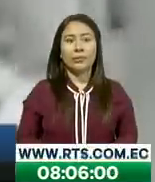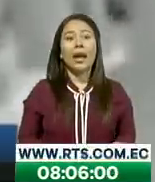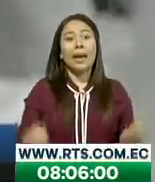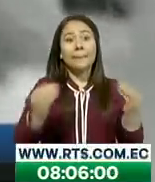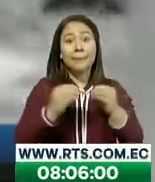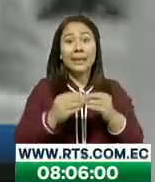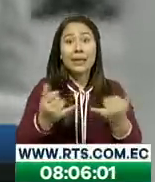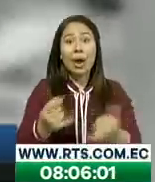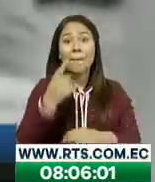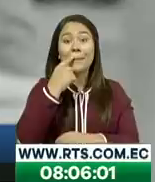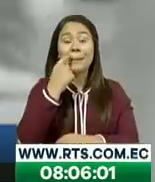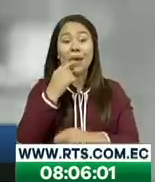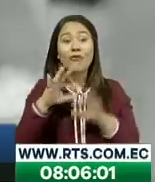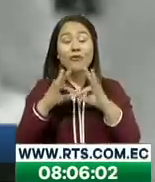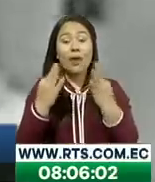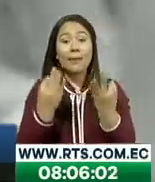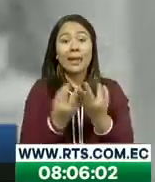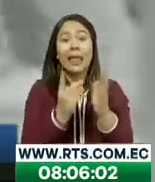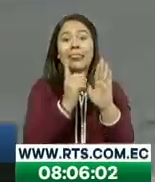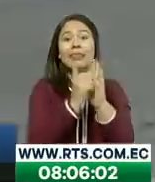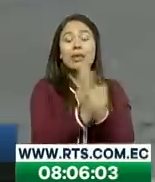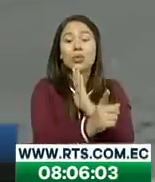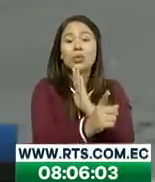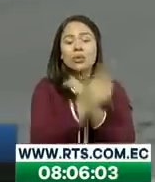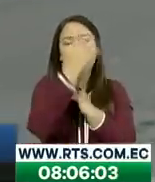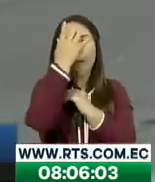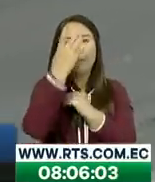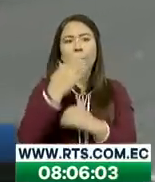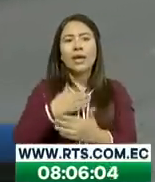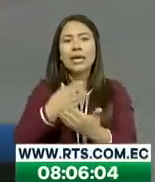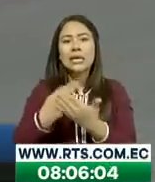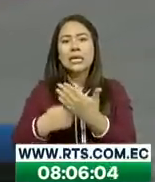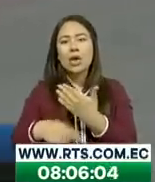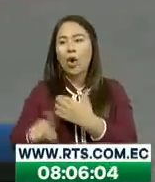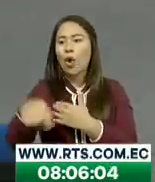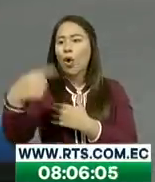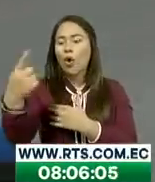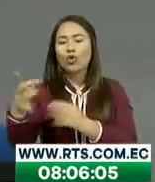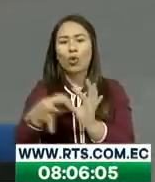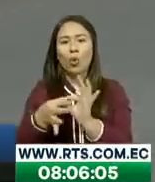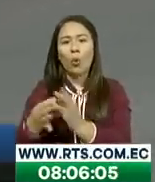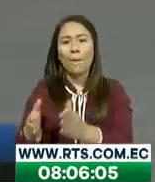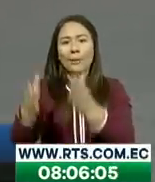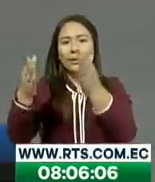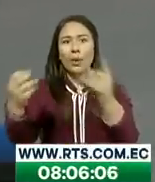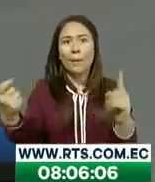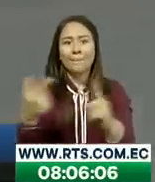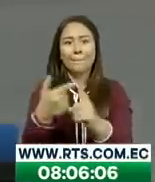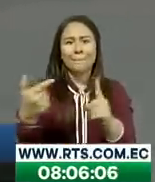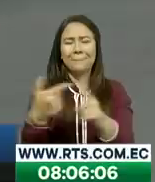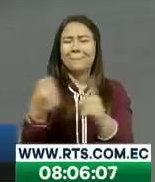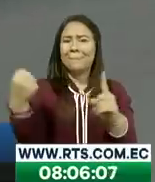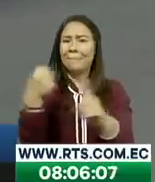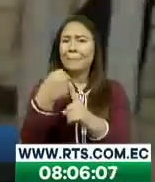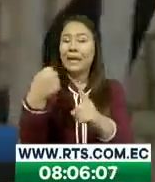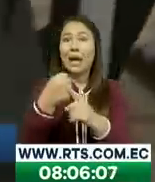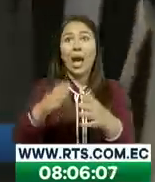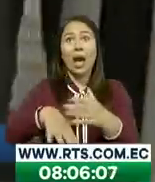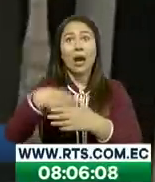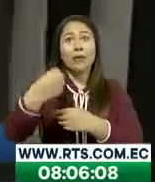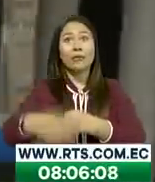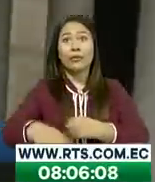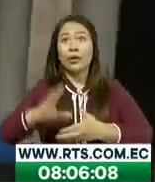Además, padre de familia denunció agresión a su hijo por otro estudiante. Esto sucedió en los exteriores de